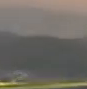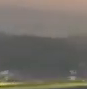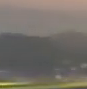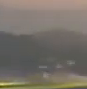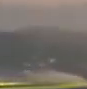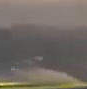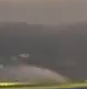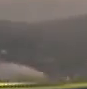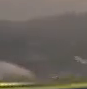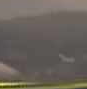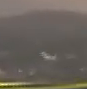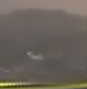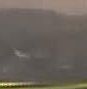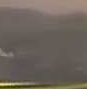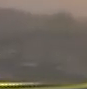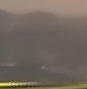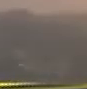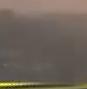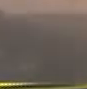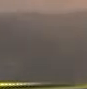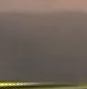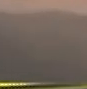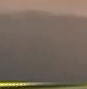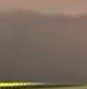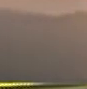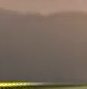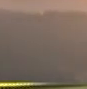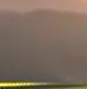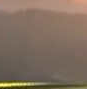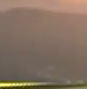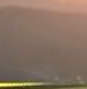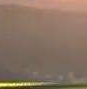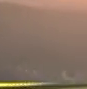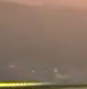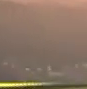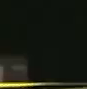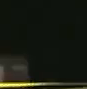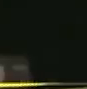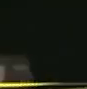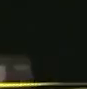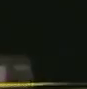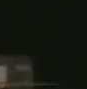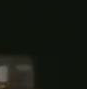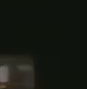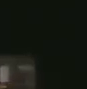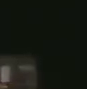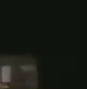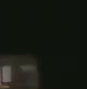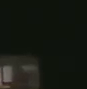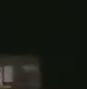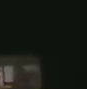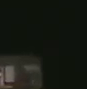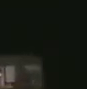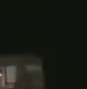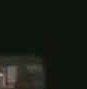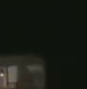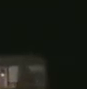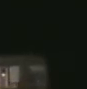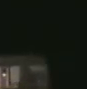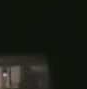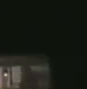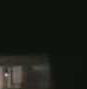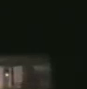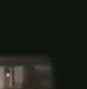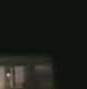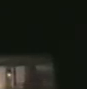los campesinos, a los distintos sectores del país. Es la información que se generó en el día de hoy acá en el